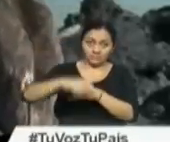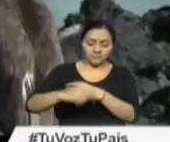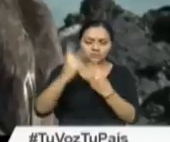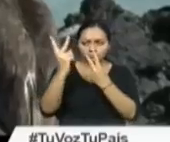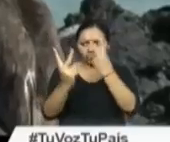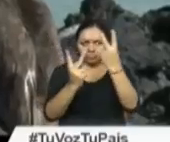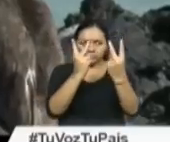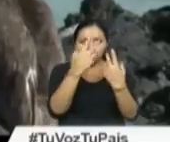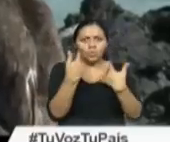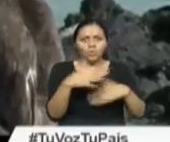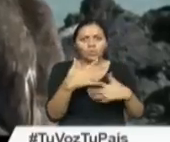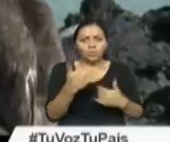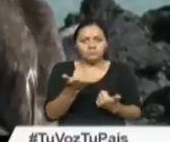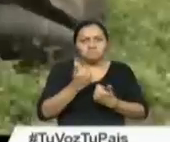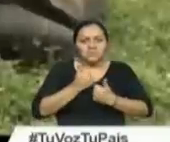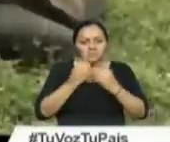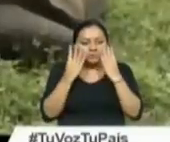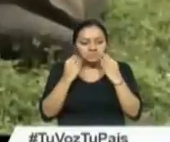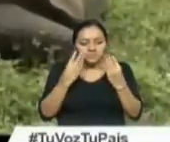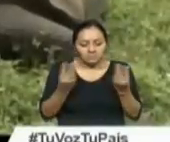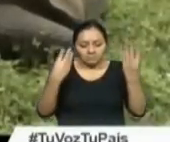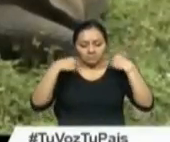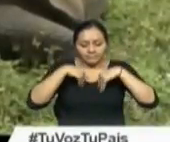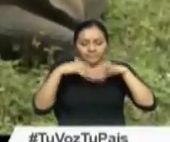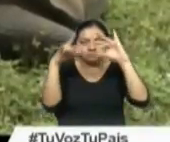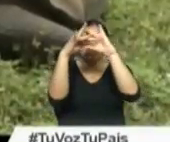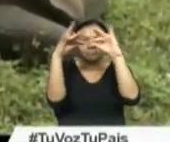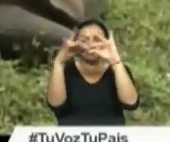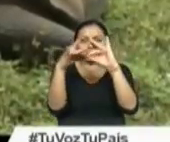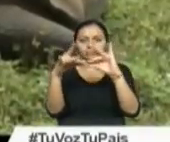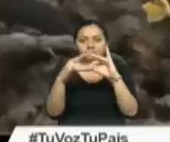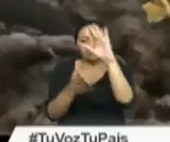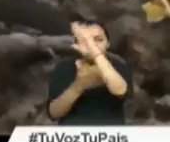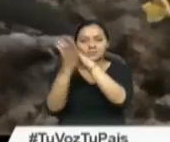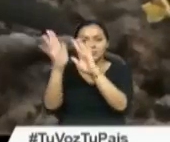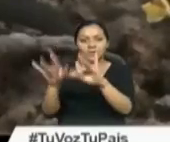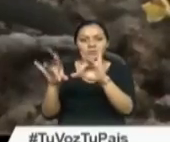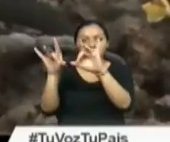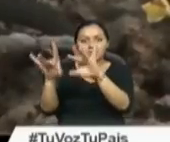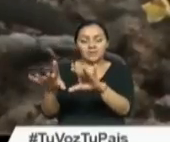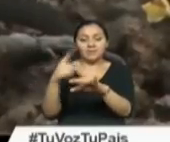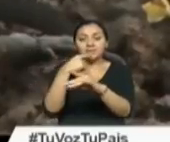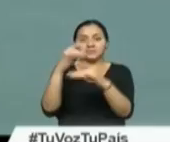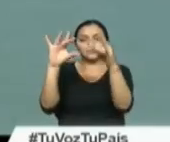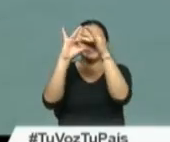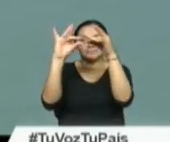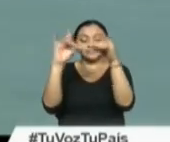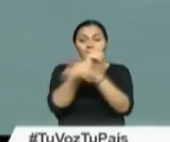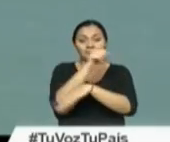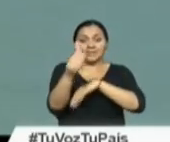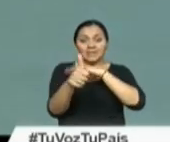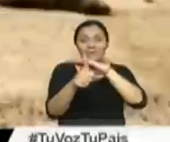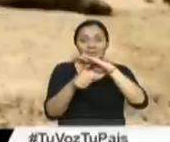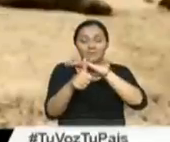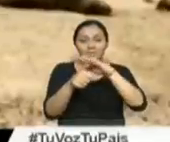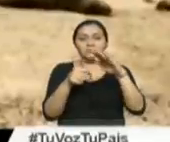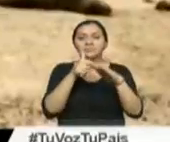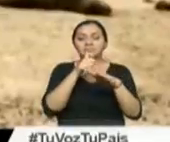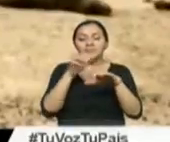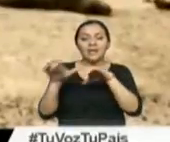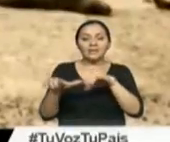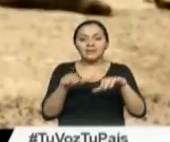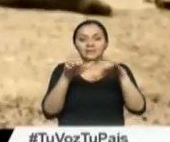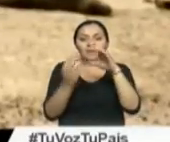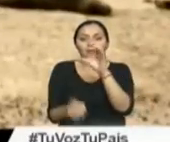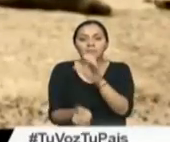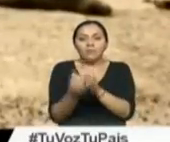recorrido pudo describir la magia de la naturaleza en las Islas Encantadas y la describió así: un archipiélago creado por la actividad